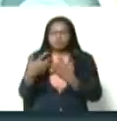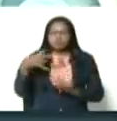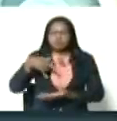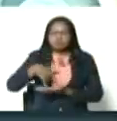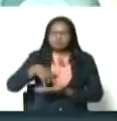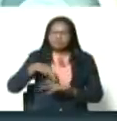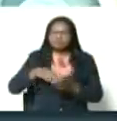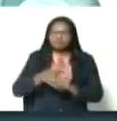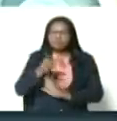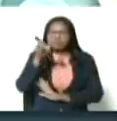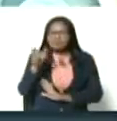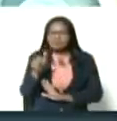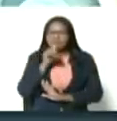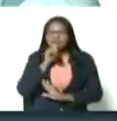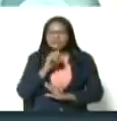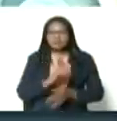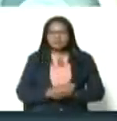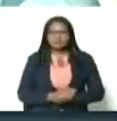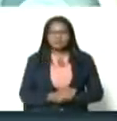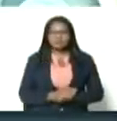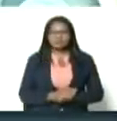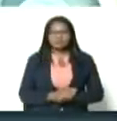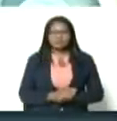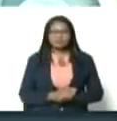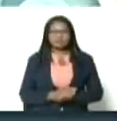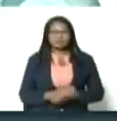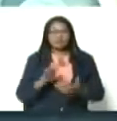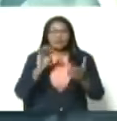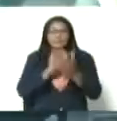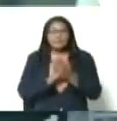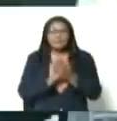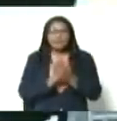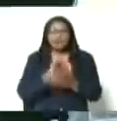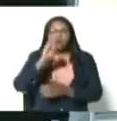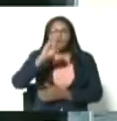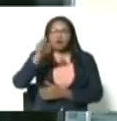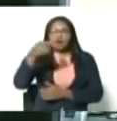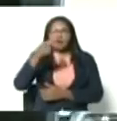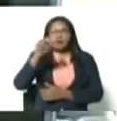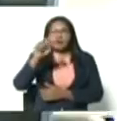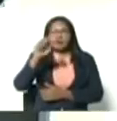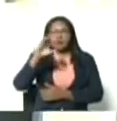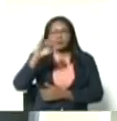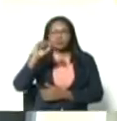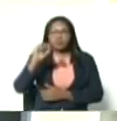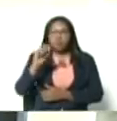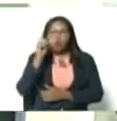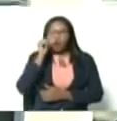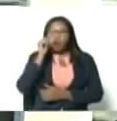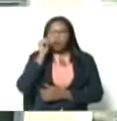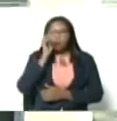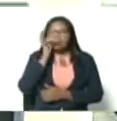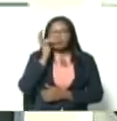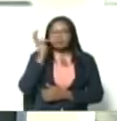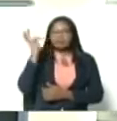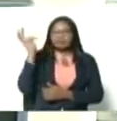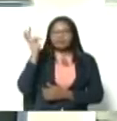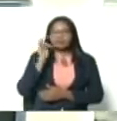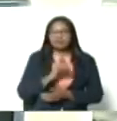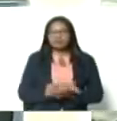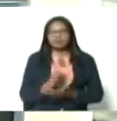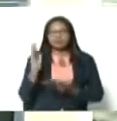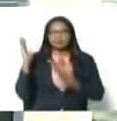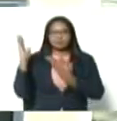de el compañero Ignacio Ramonet, intelectual francés-español, Ignacio